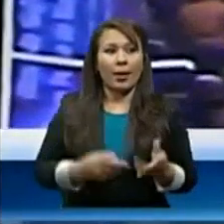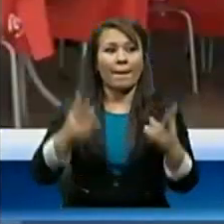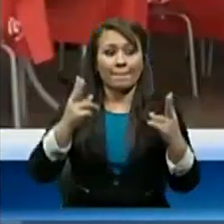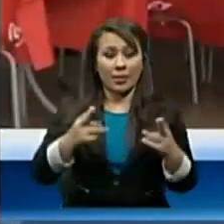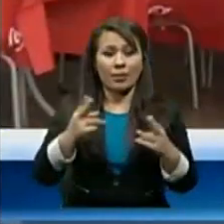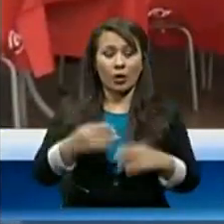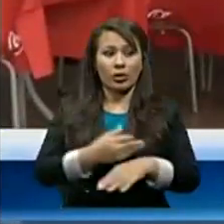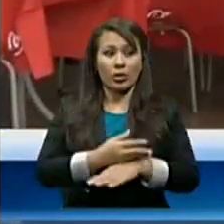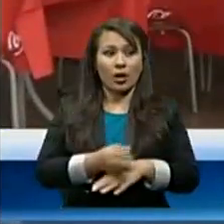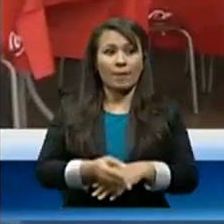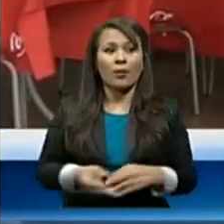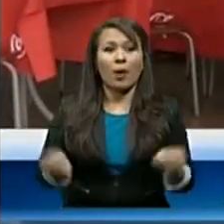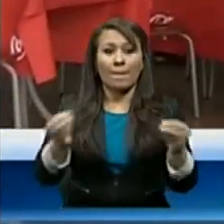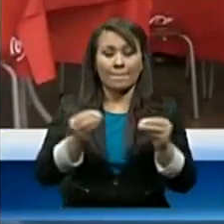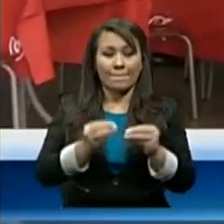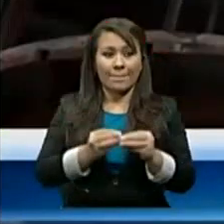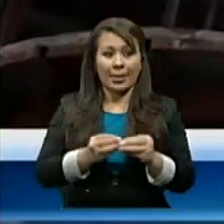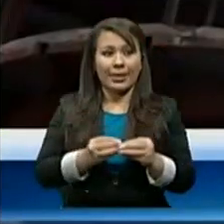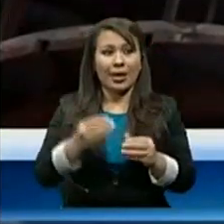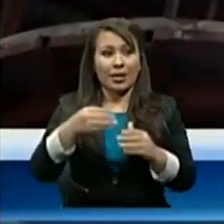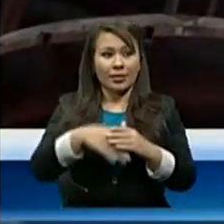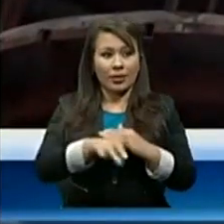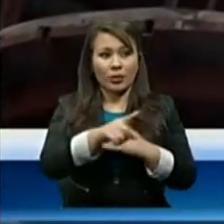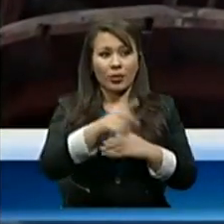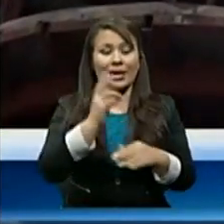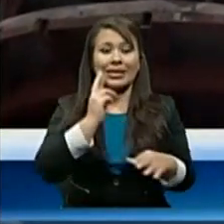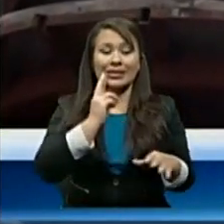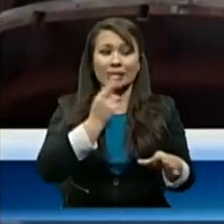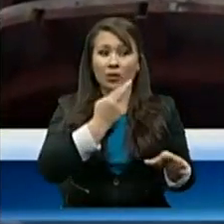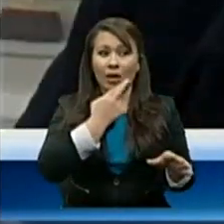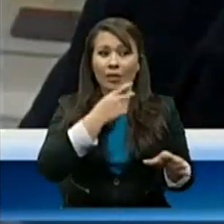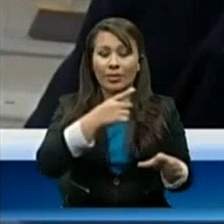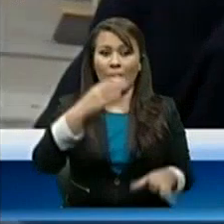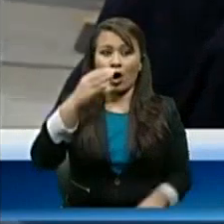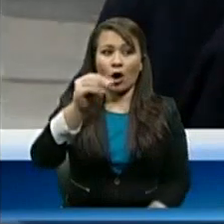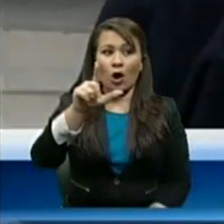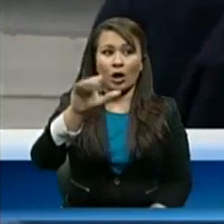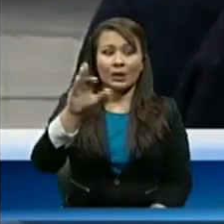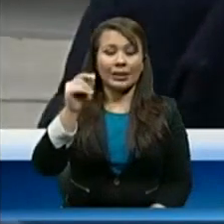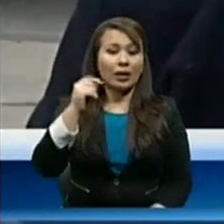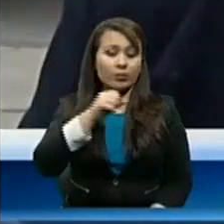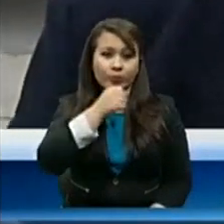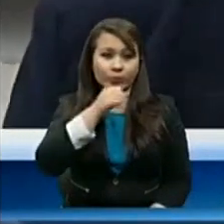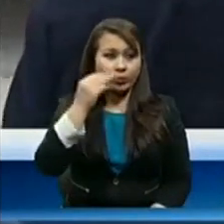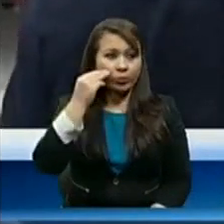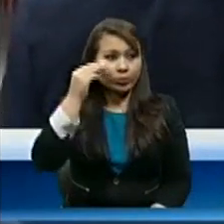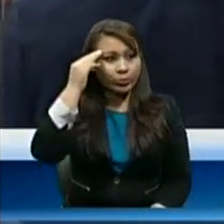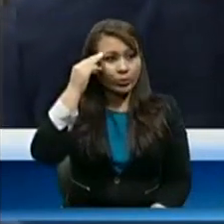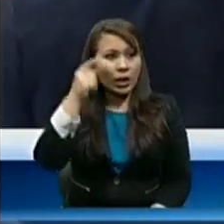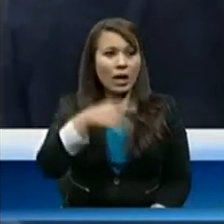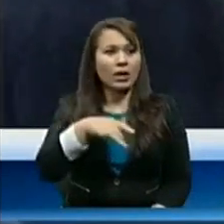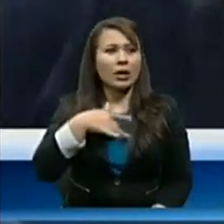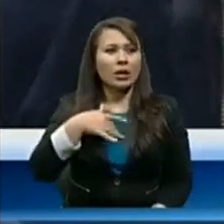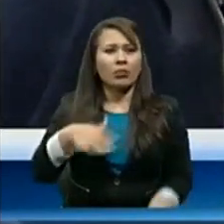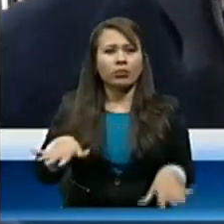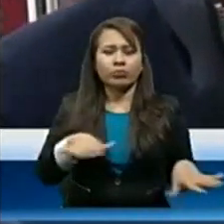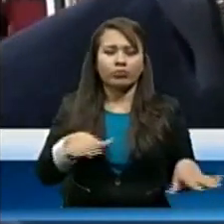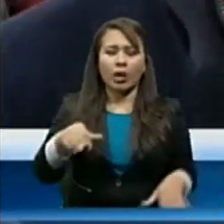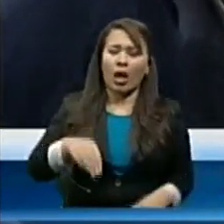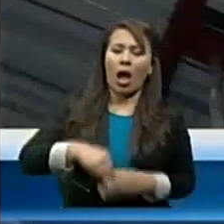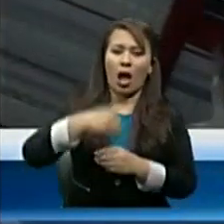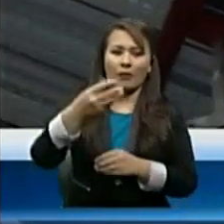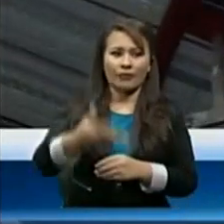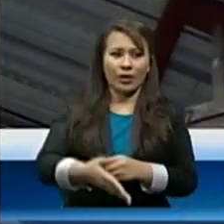tiempo, una adulta mayor habría estado dentro de este restaurante en Colta. El propietario cuenta que sintió el temblor y se alarmó saliendo a la